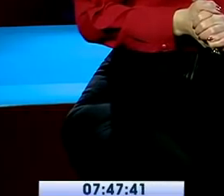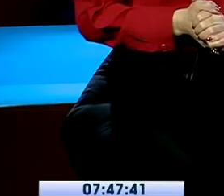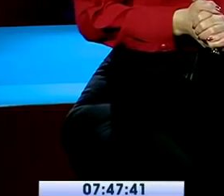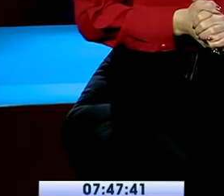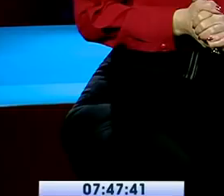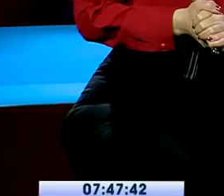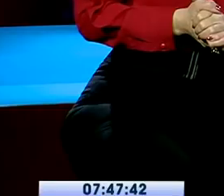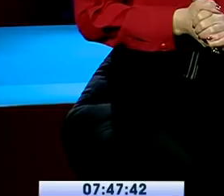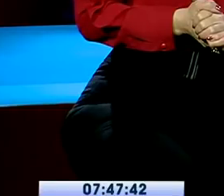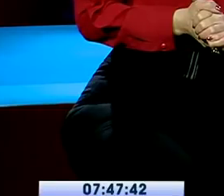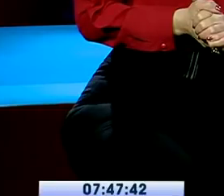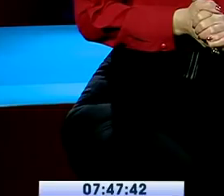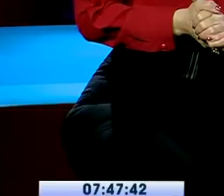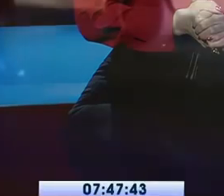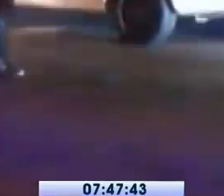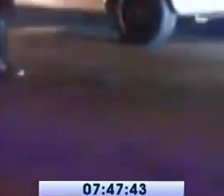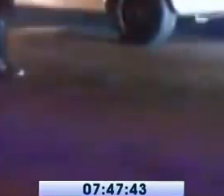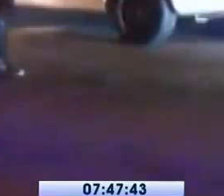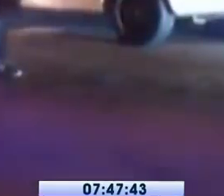fuego.